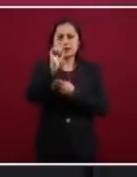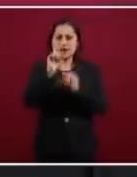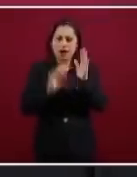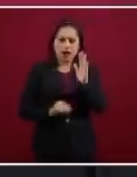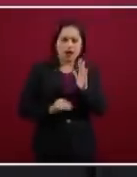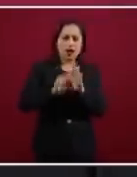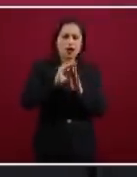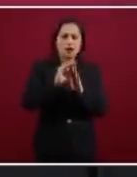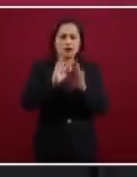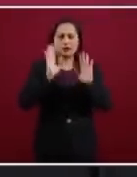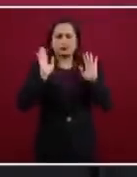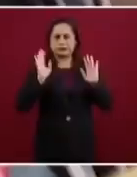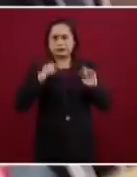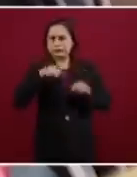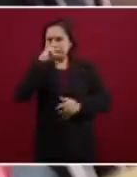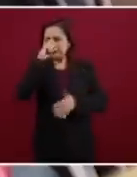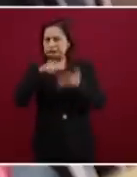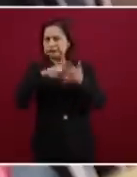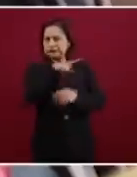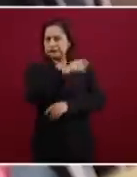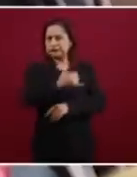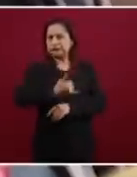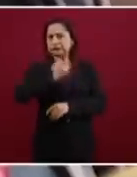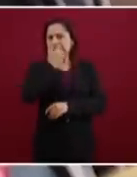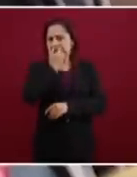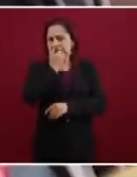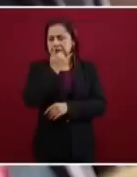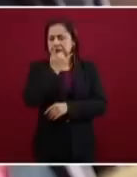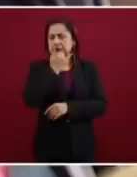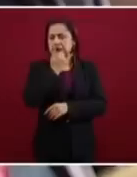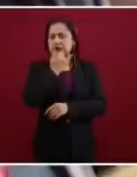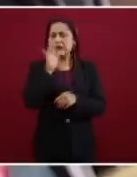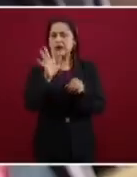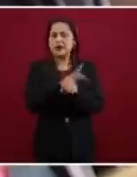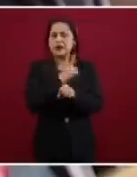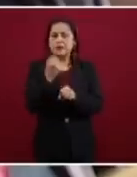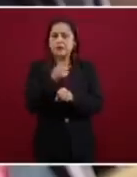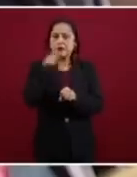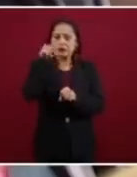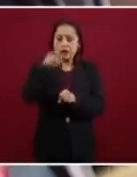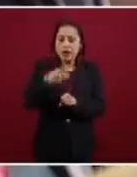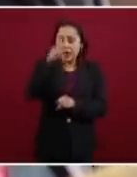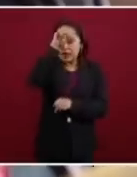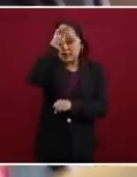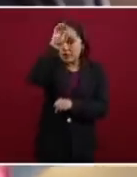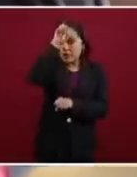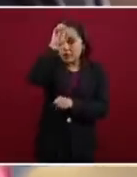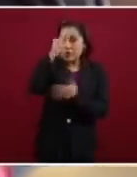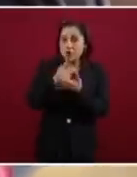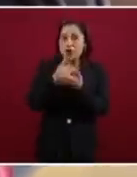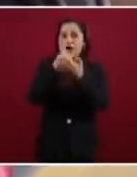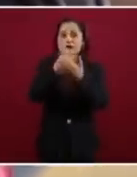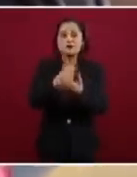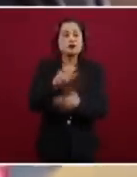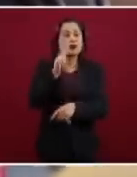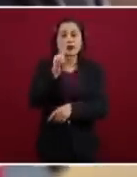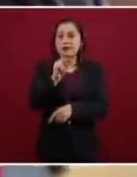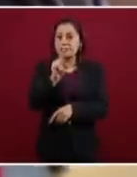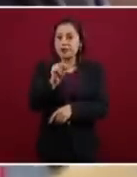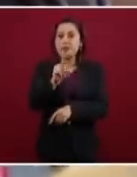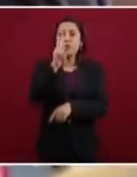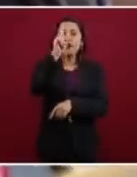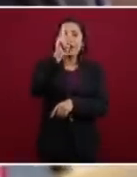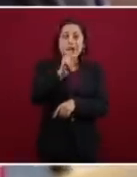porque no están beneficiando más a megaproyectos a las minas que están allí el agua realmente es para es para